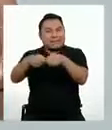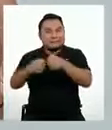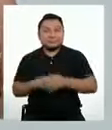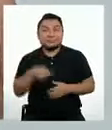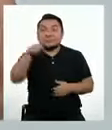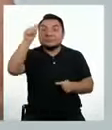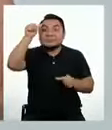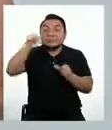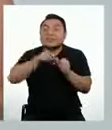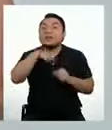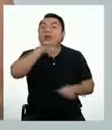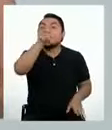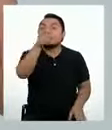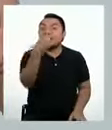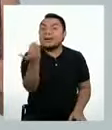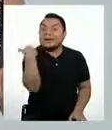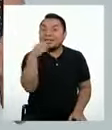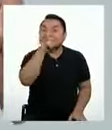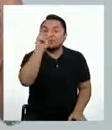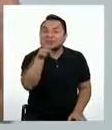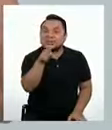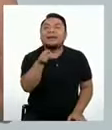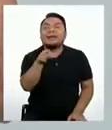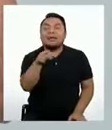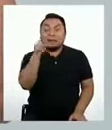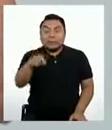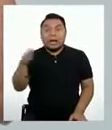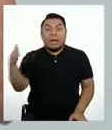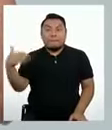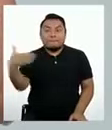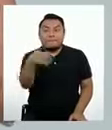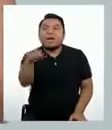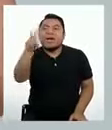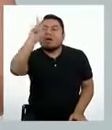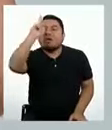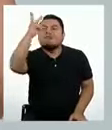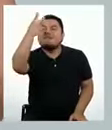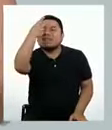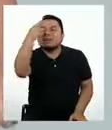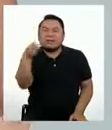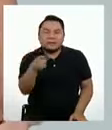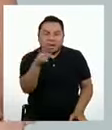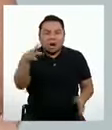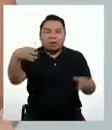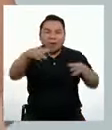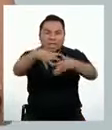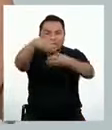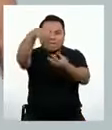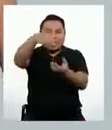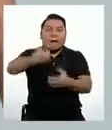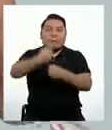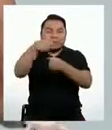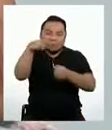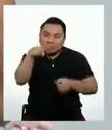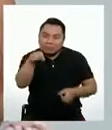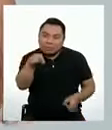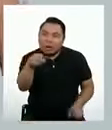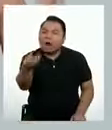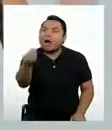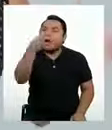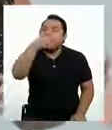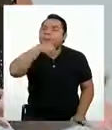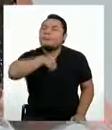la pregunta que hice hace unos minutos? Bueno, los peces confunden su alimento con el plástico en el océano. ¿Y qué pasa